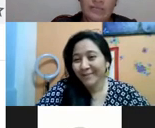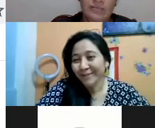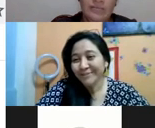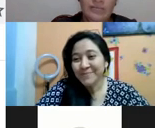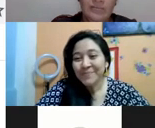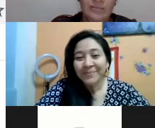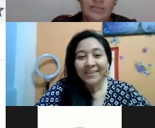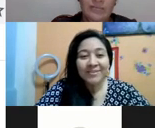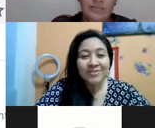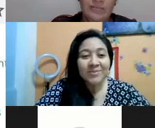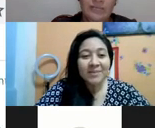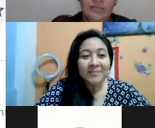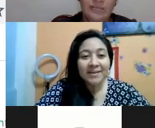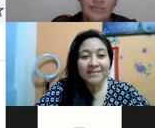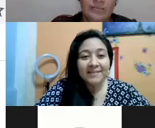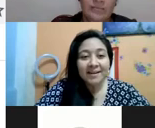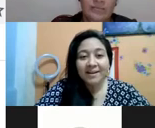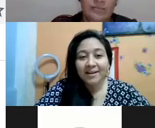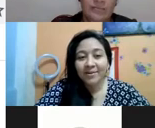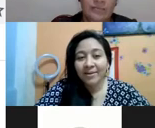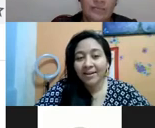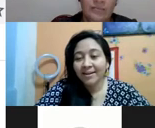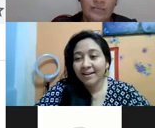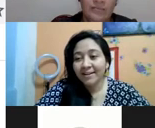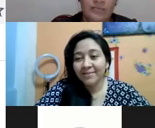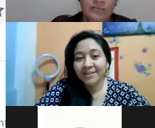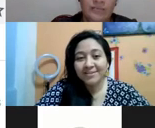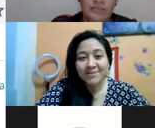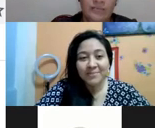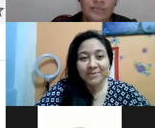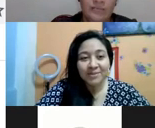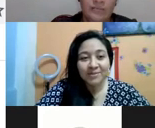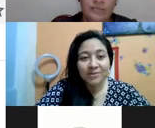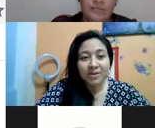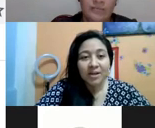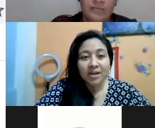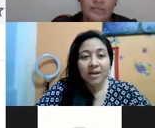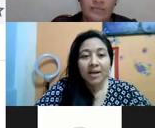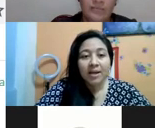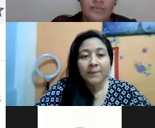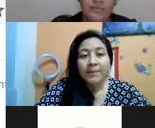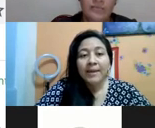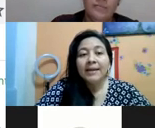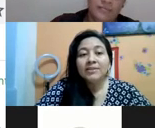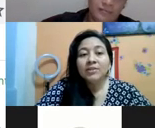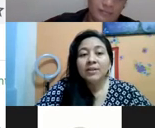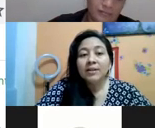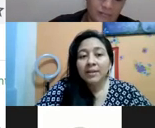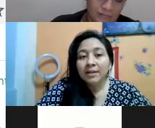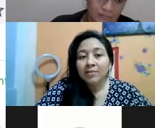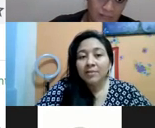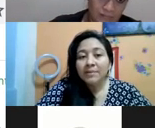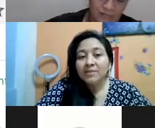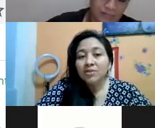más o menos. Entonces, bien, ahí está lo que es la calificación 100%. En el caso